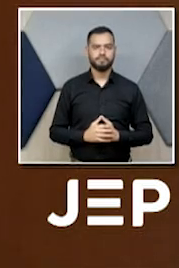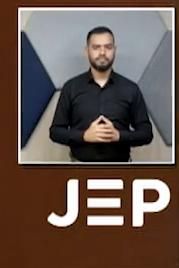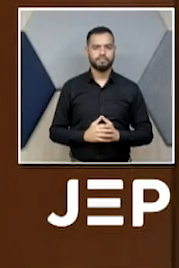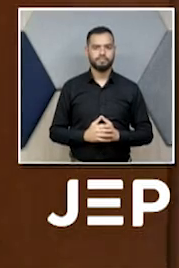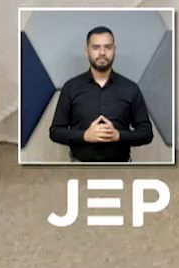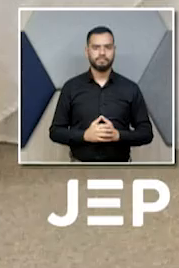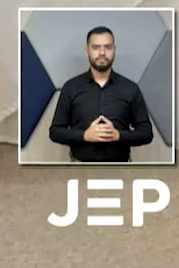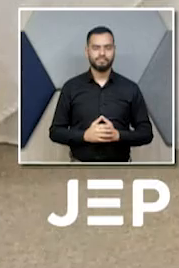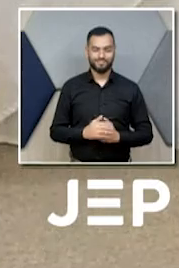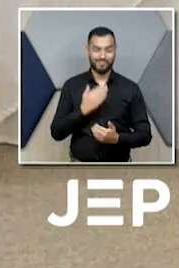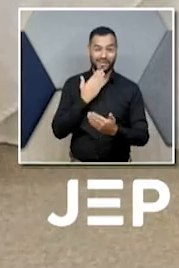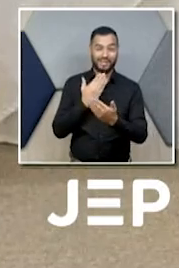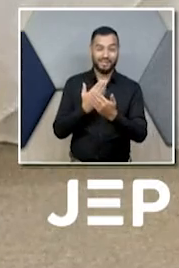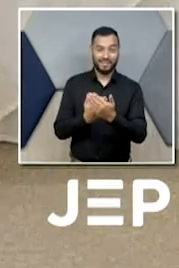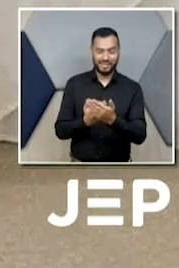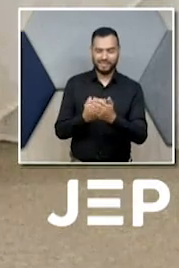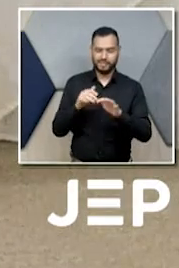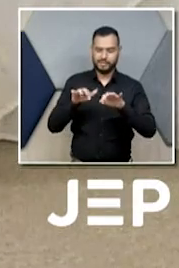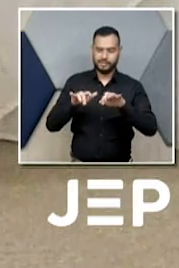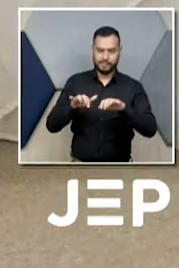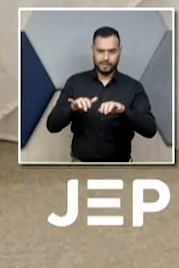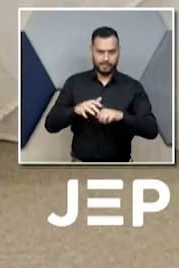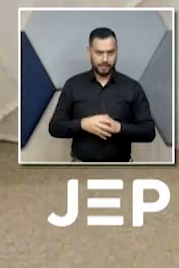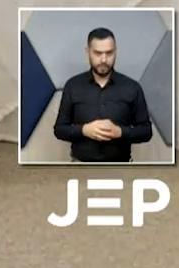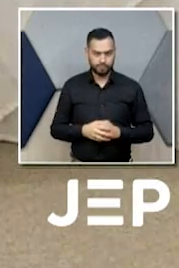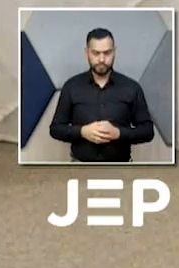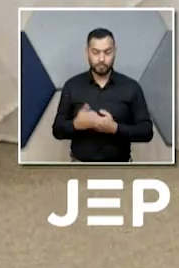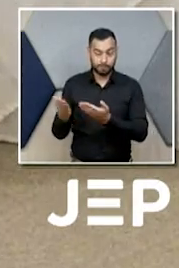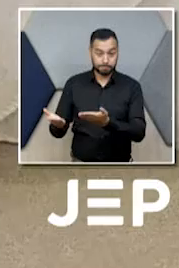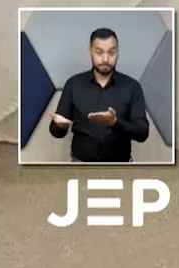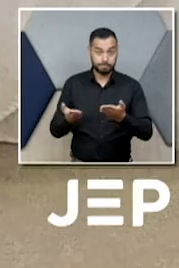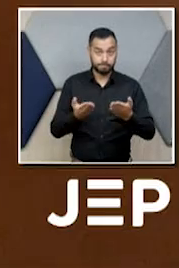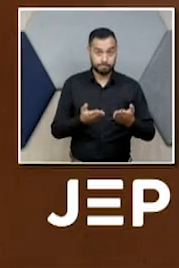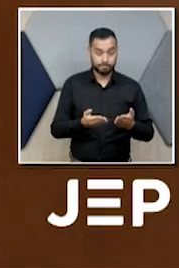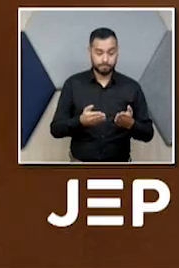Gracias, señor secretario. Ahora invitamos al magistrado